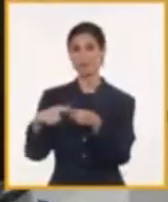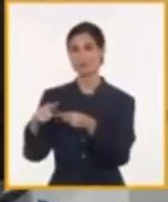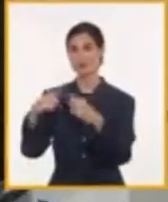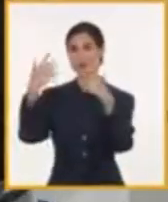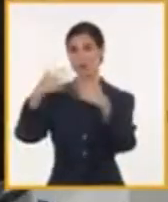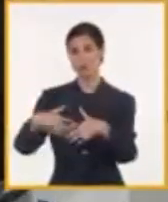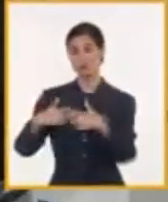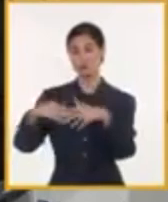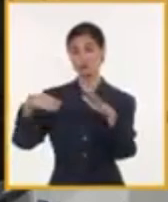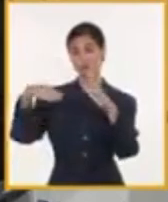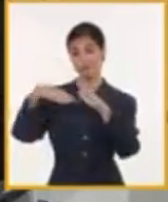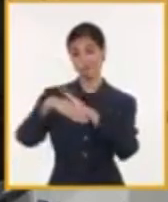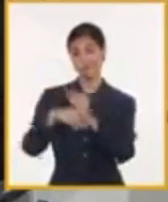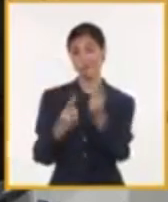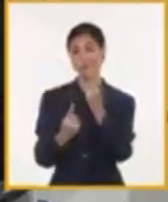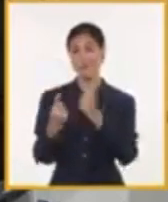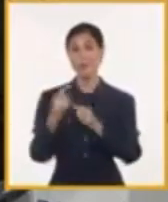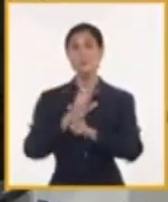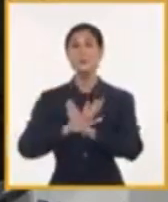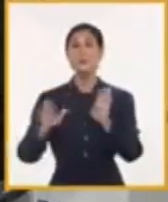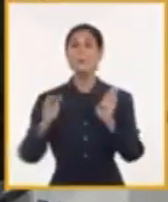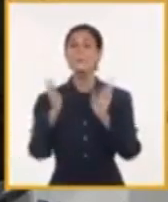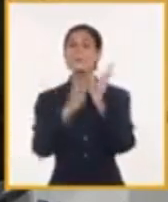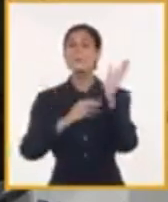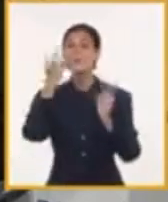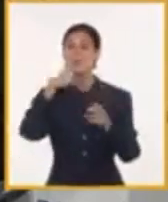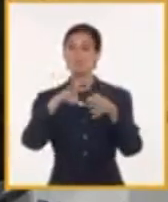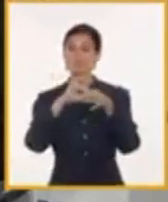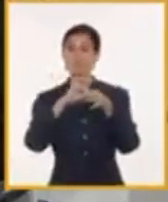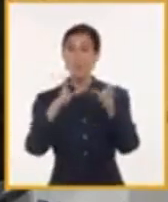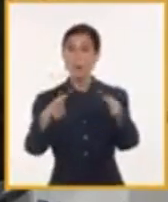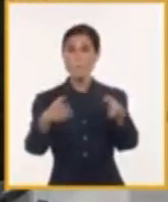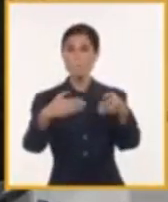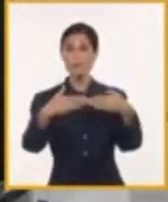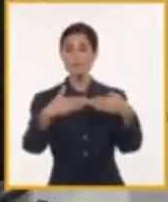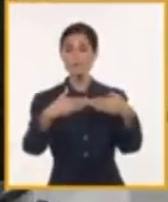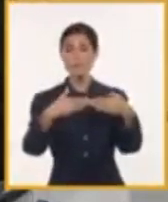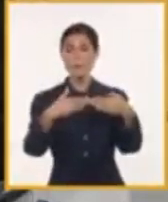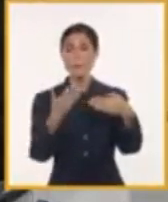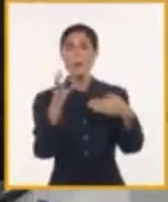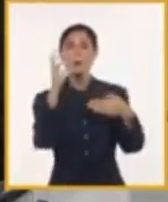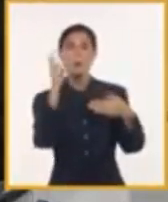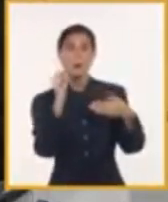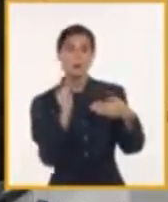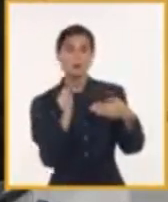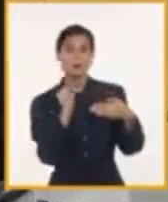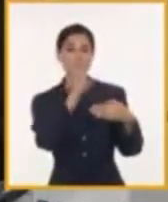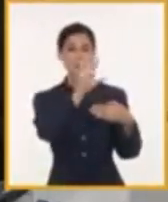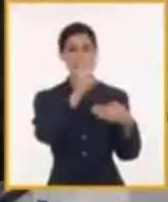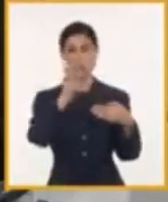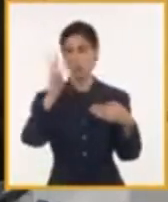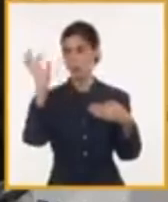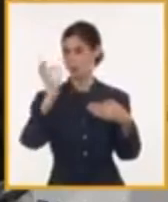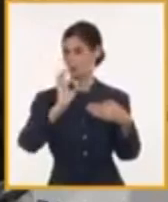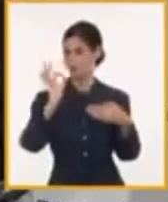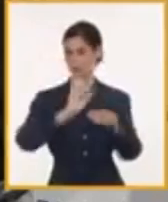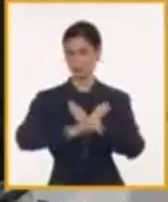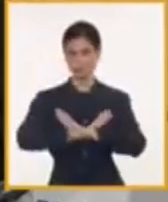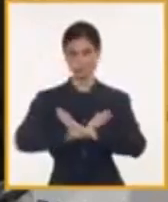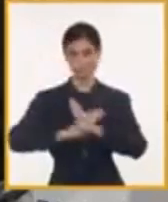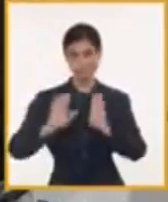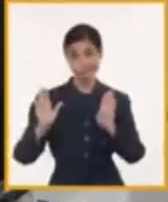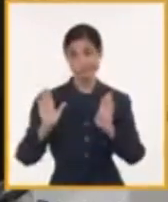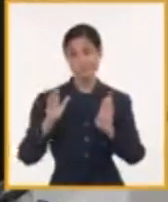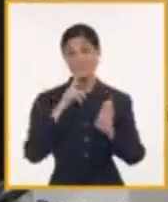agosto, que la captura total solo se cumple el 53%. Quiere decir que solamente